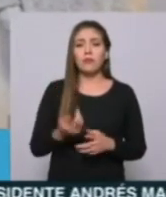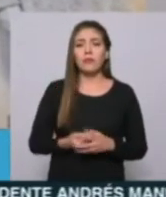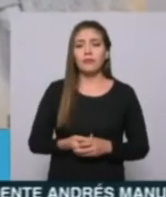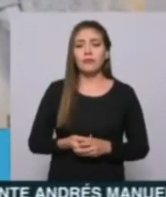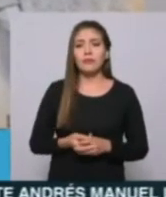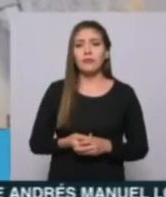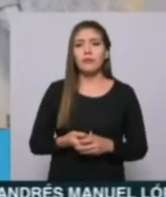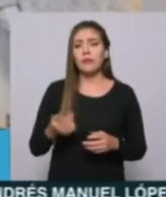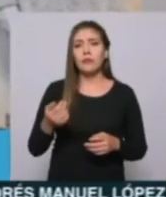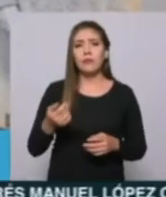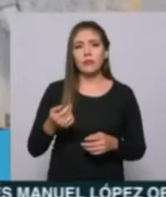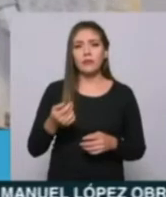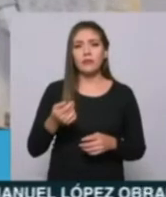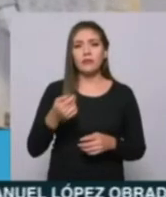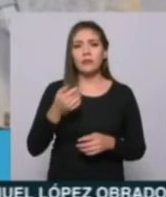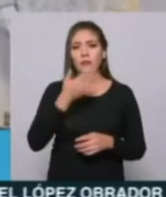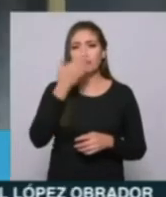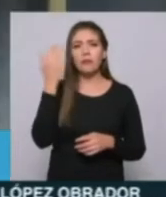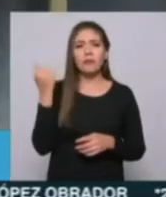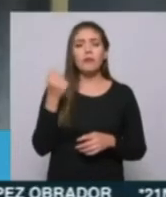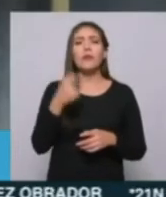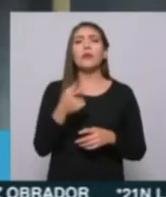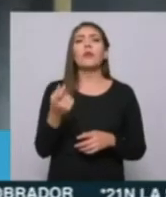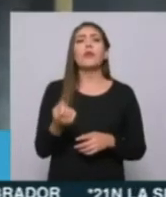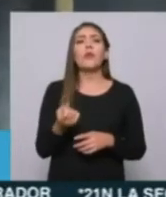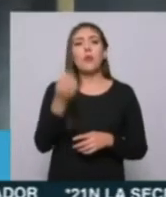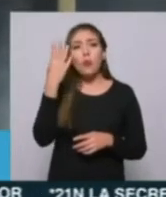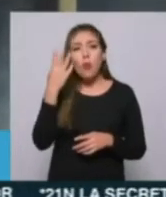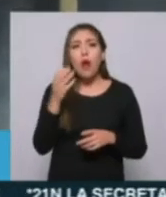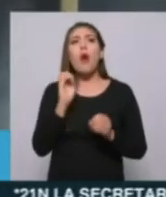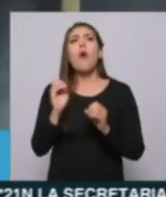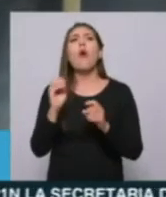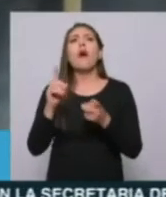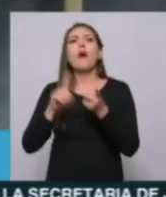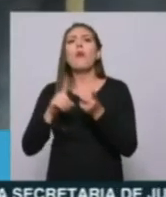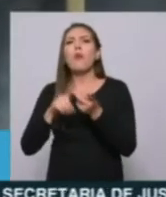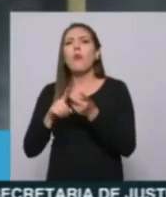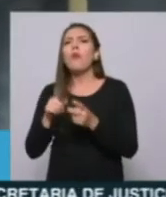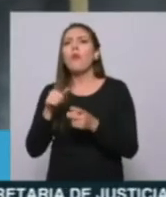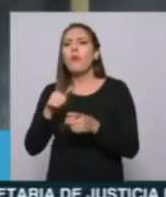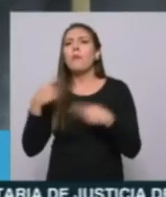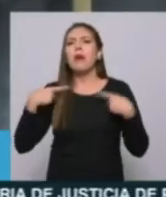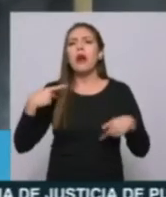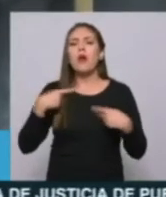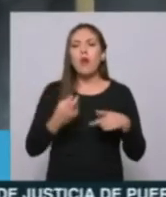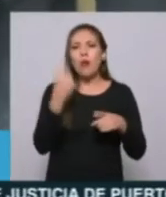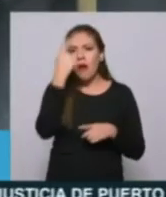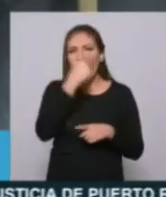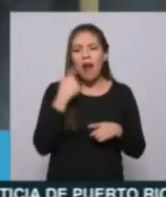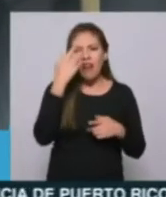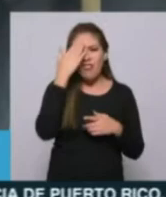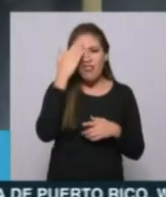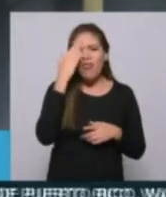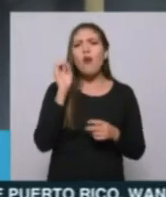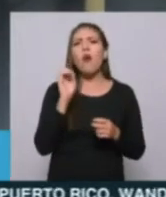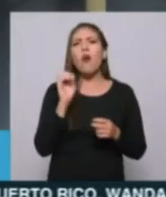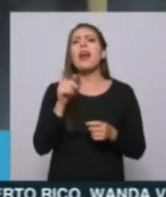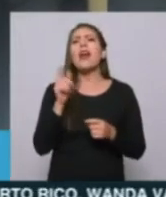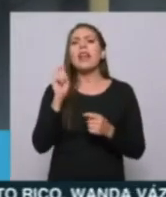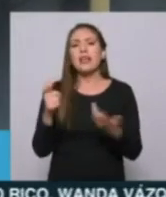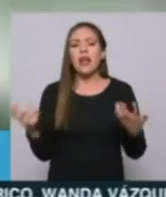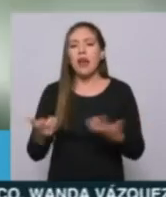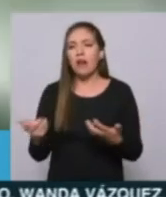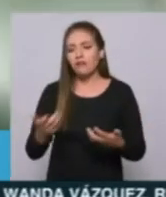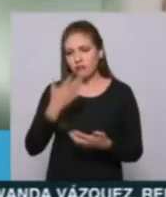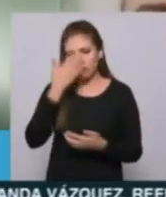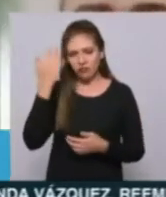particularmente no sabe quiénes son o a qué se dedican, ¿no? Y yo expandiría un poco más el